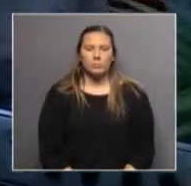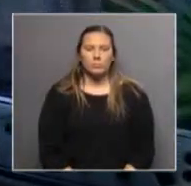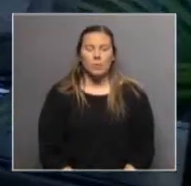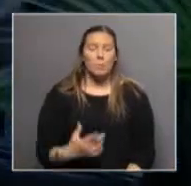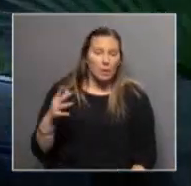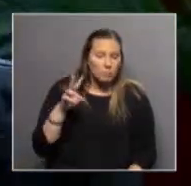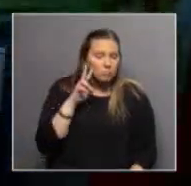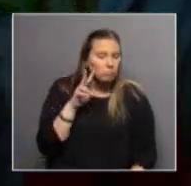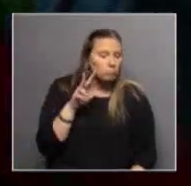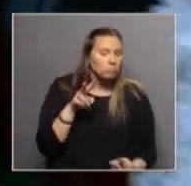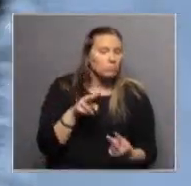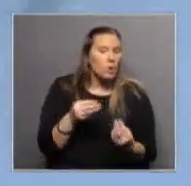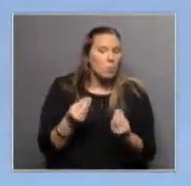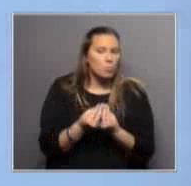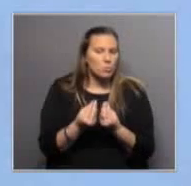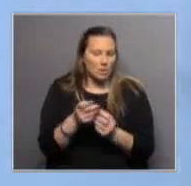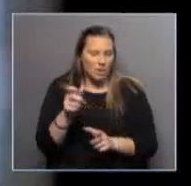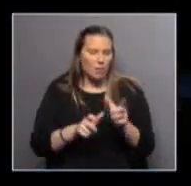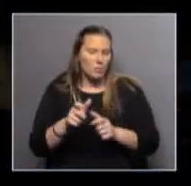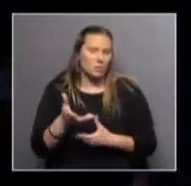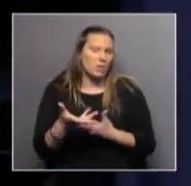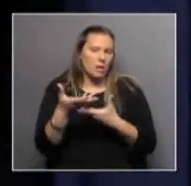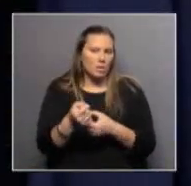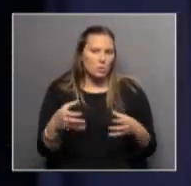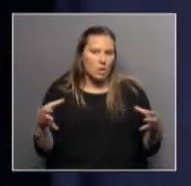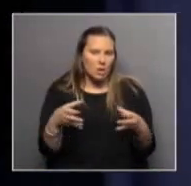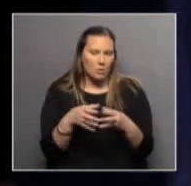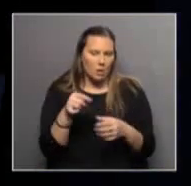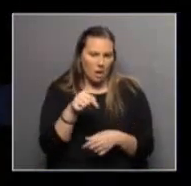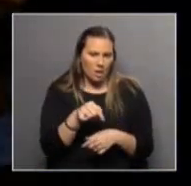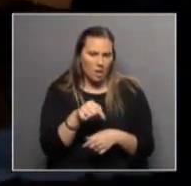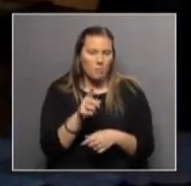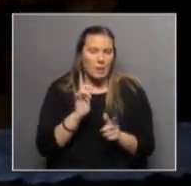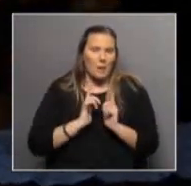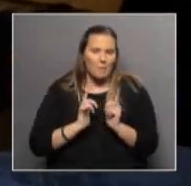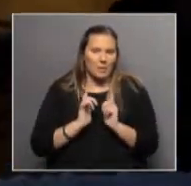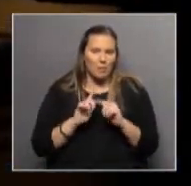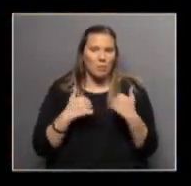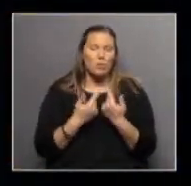para encontrarnos con muchos de los colaboradores que se han juntado en este rincón para esperarnos.